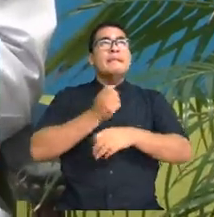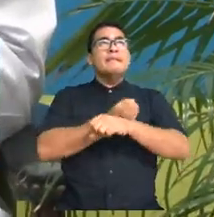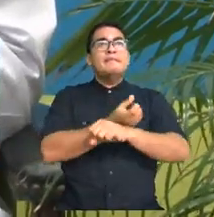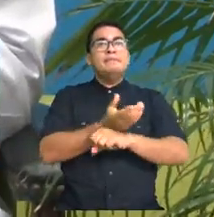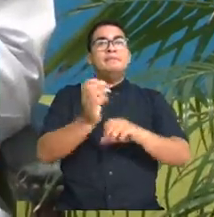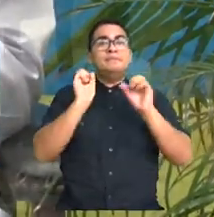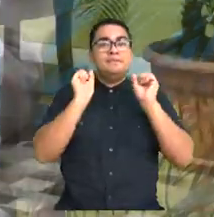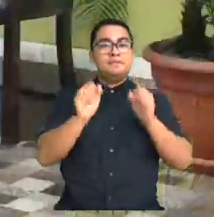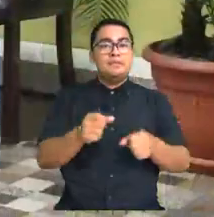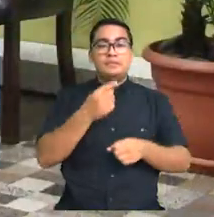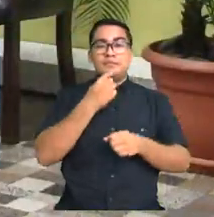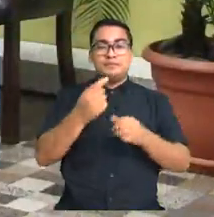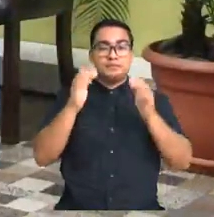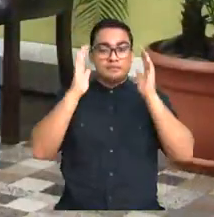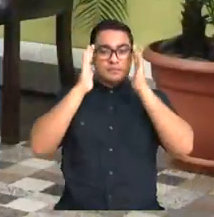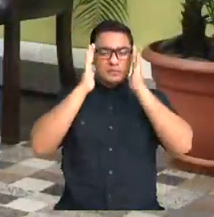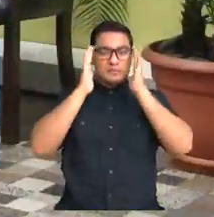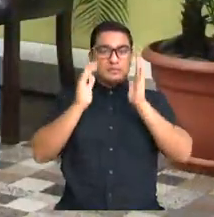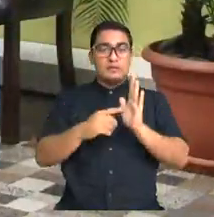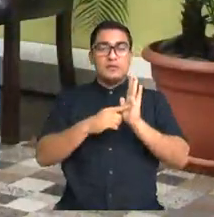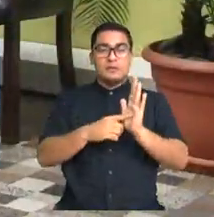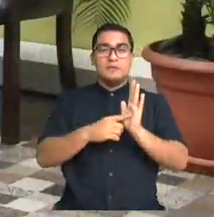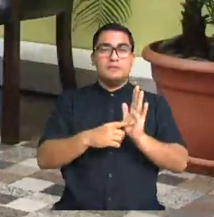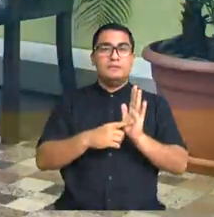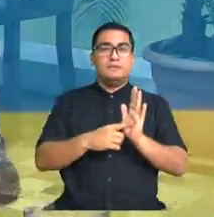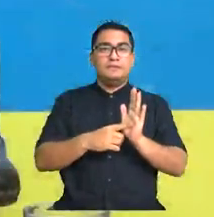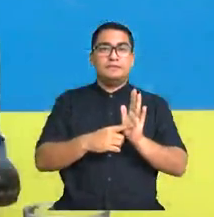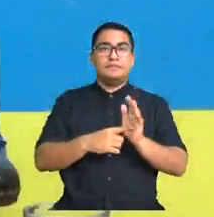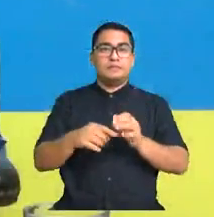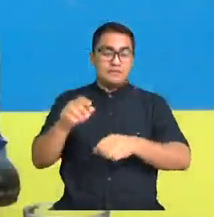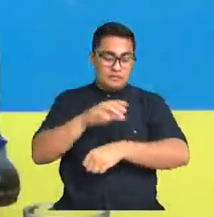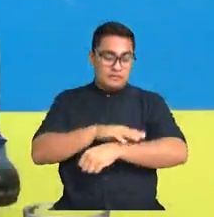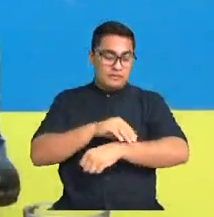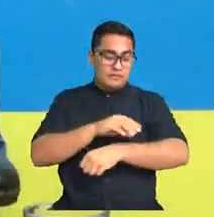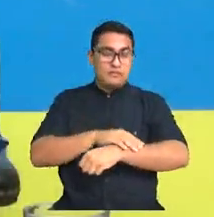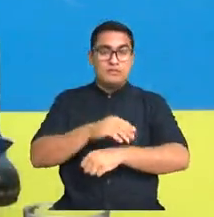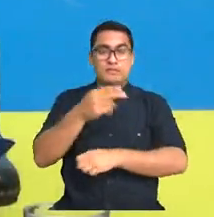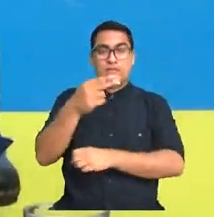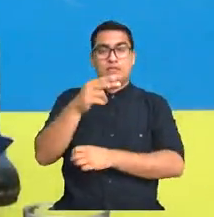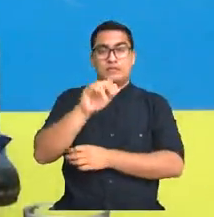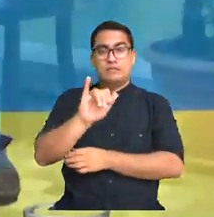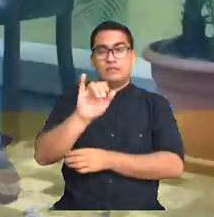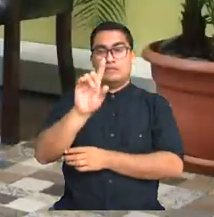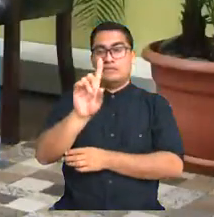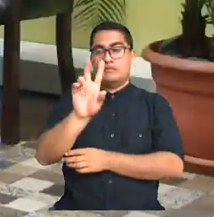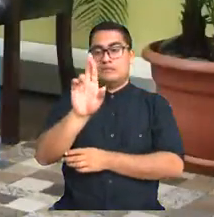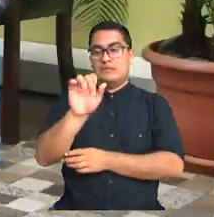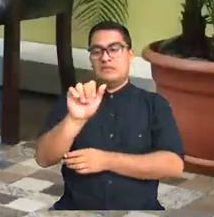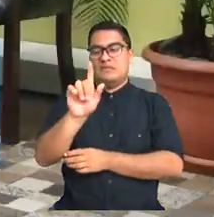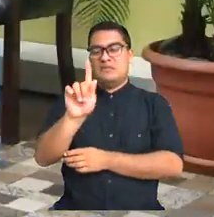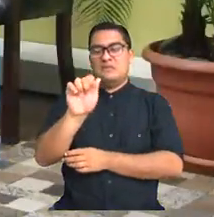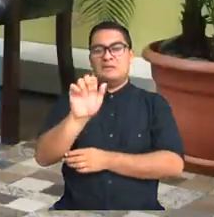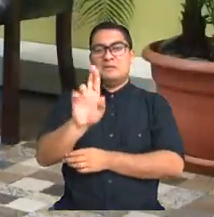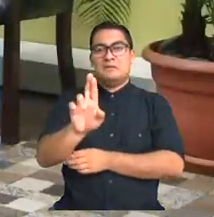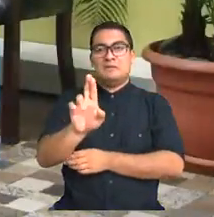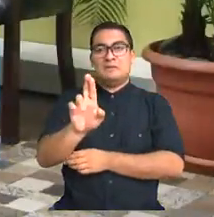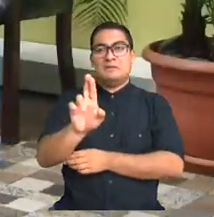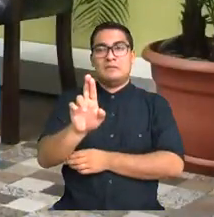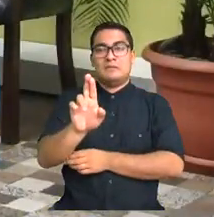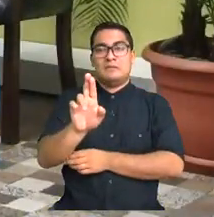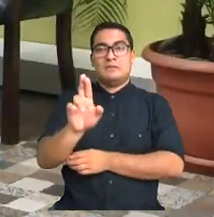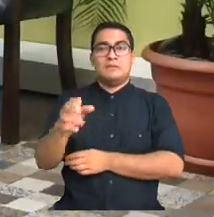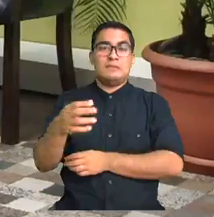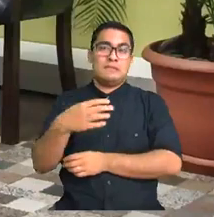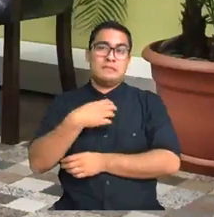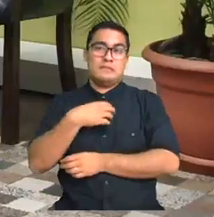tipo. Es lo mismo decir hidratar la piel que humectar la piel. La hidratación es propia